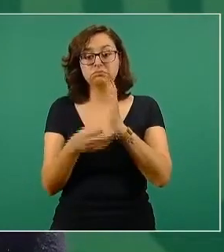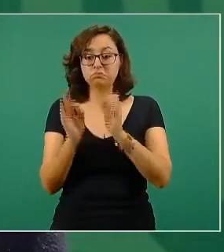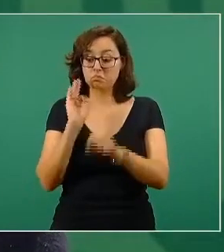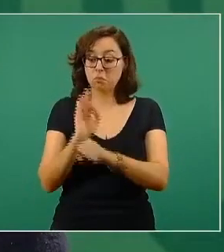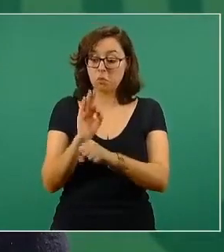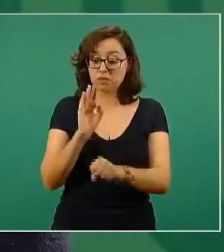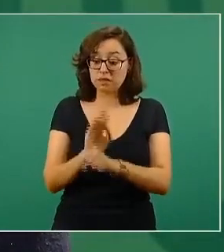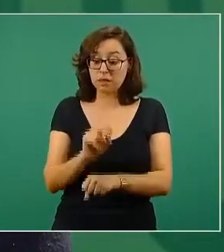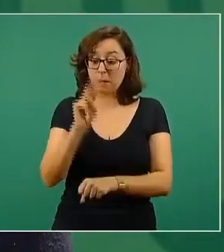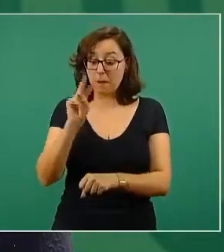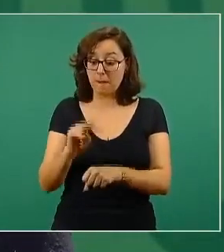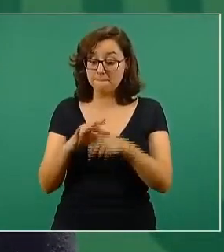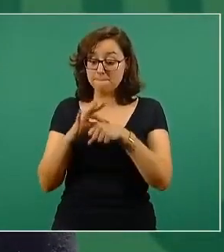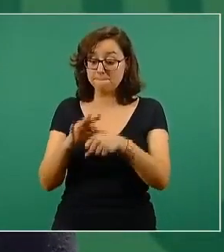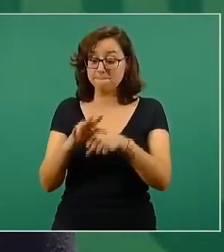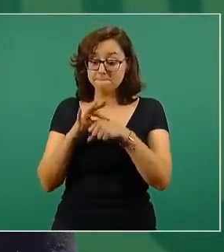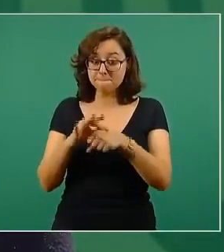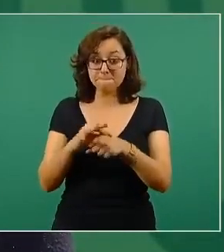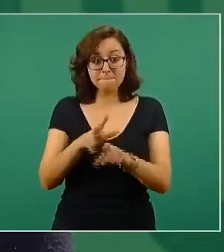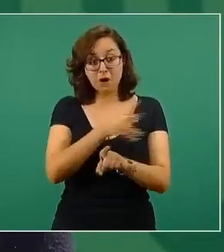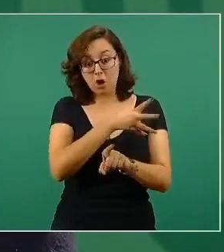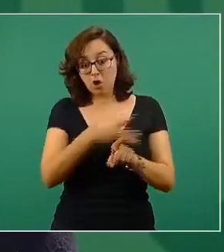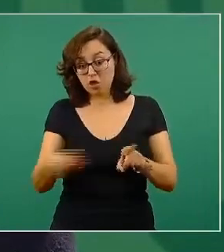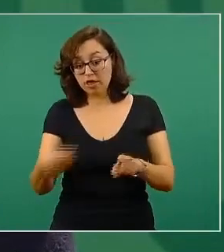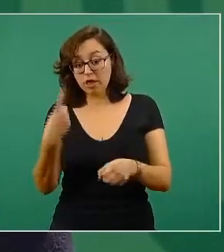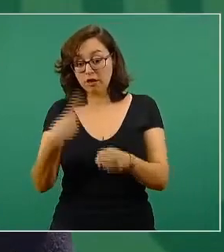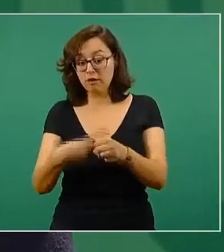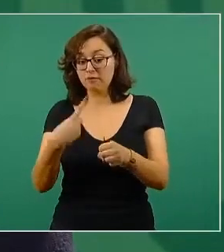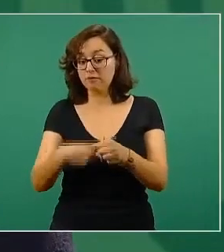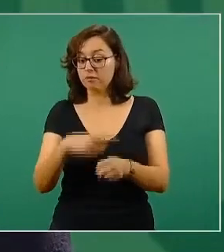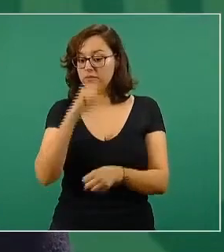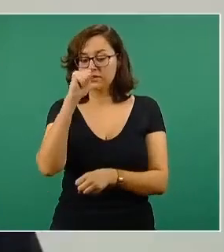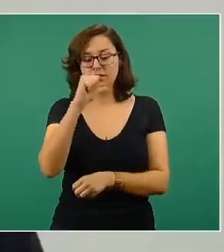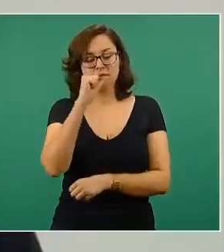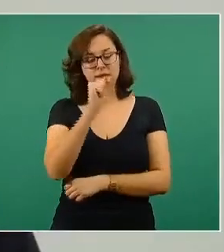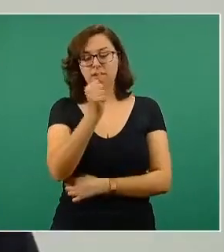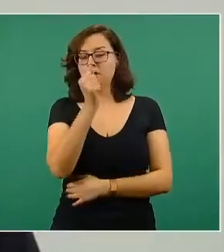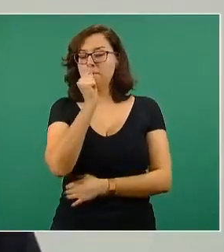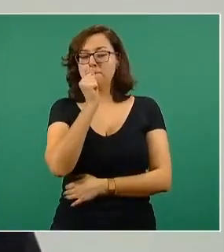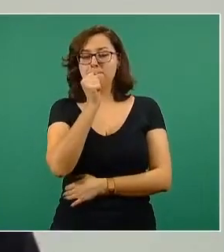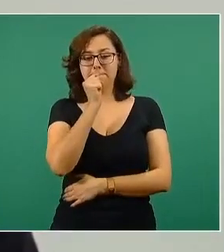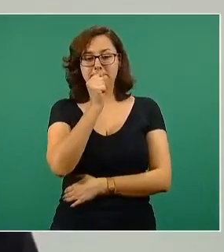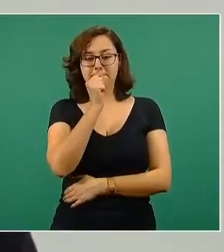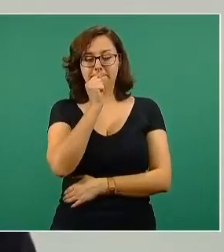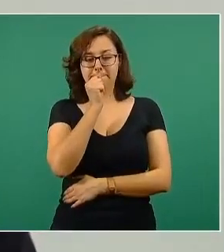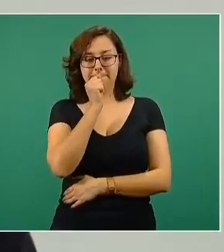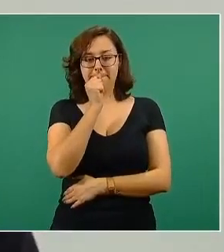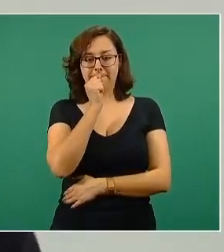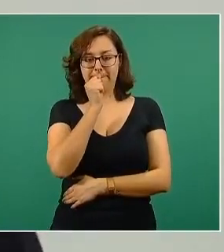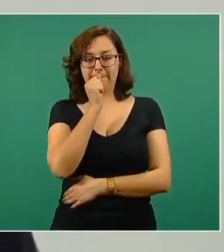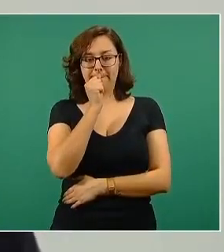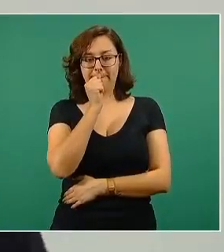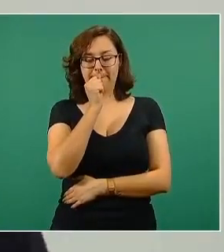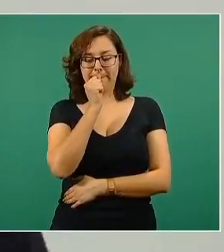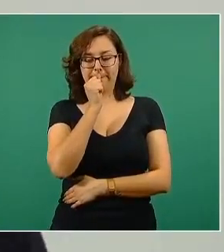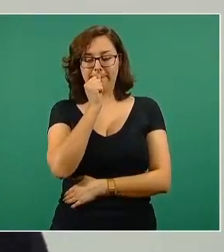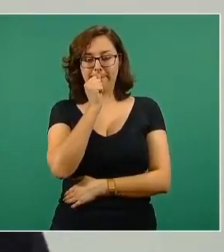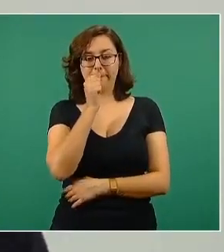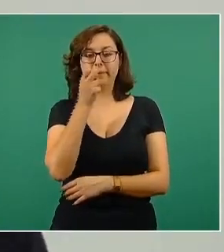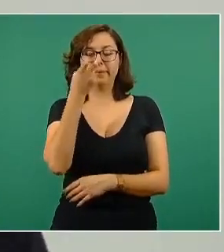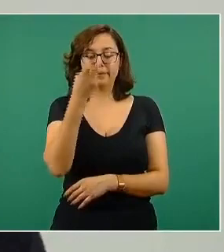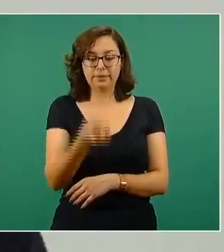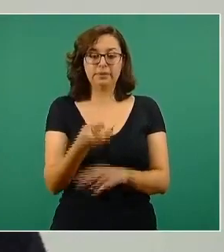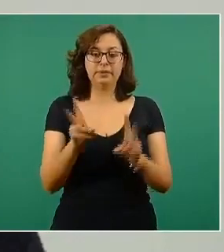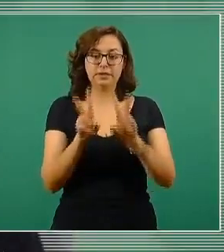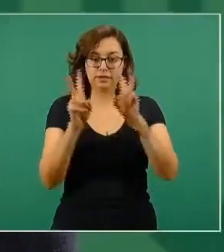realmente pueden producirle para efectos de no enfermar o no tener signos y síntomas de COVID-19. Eso es algo que